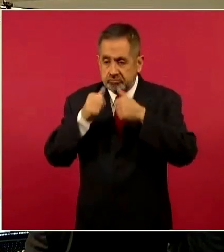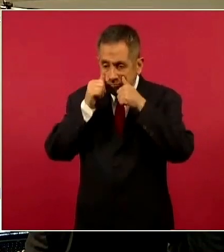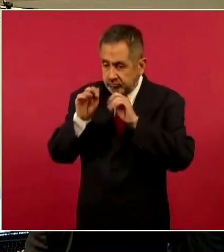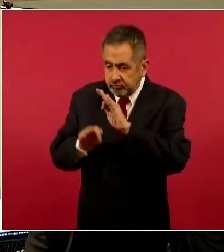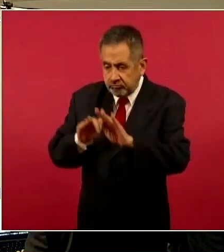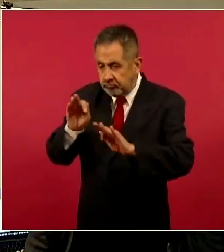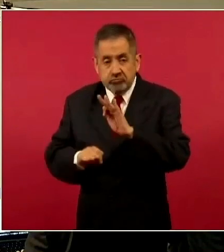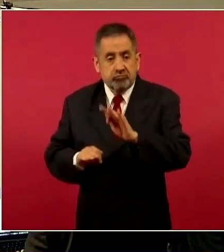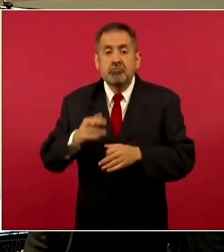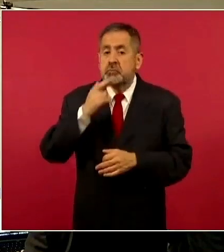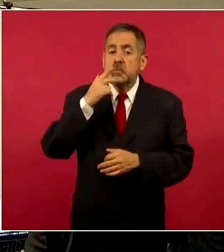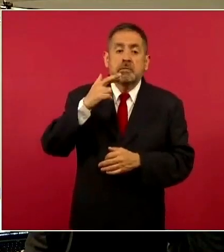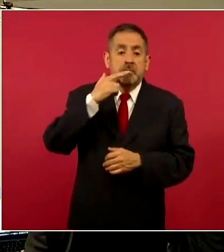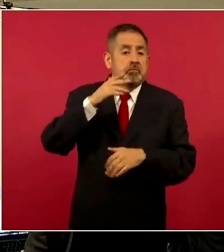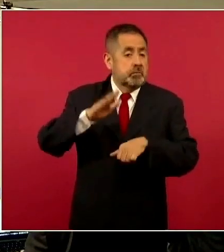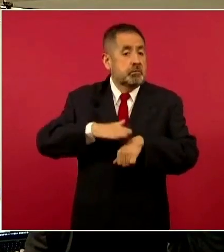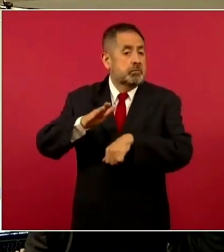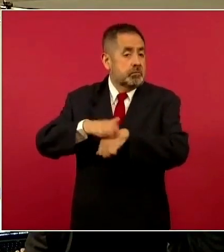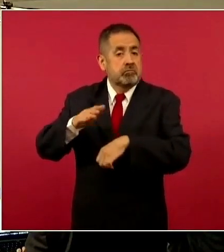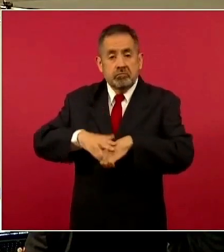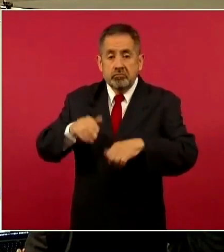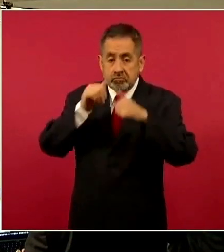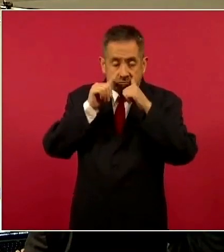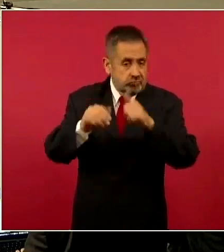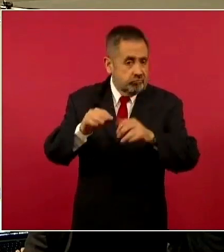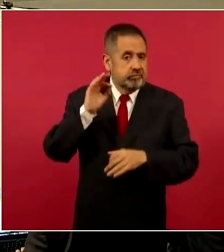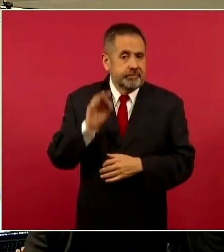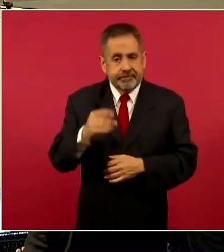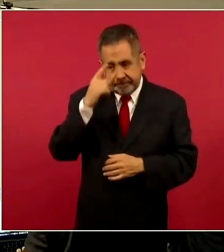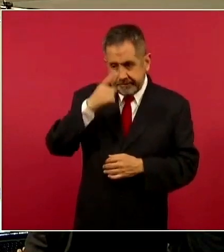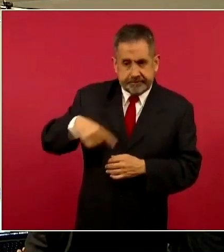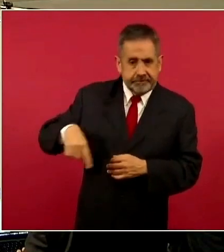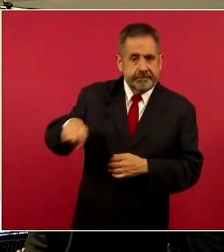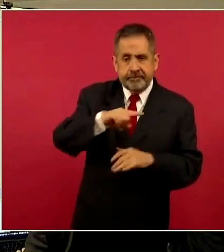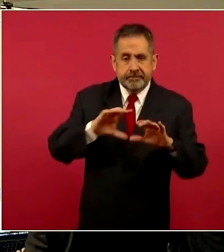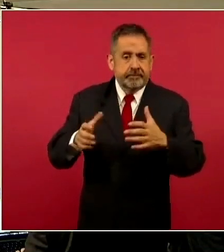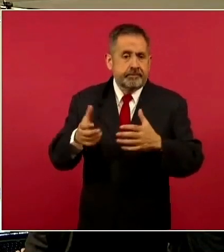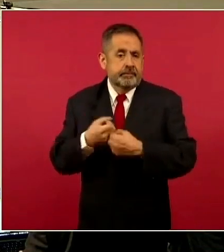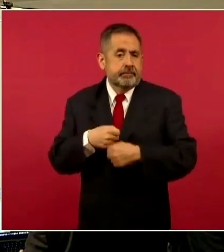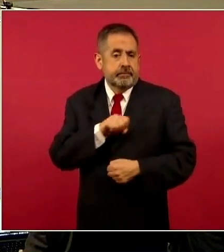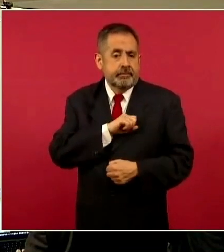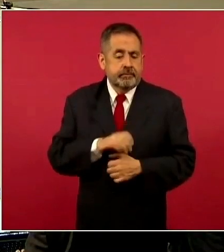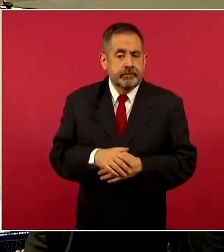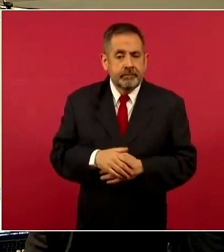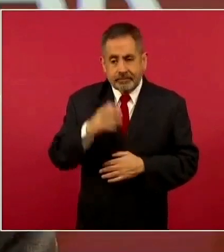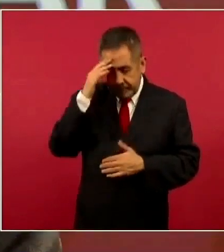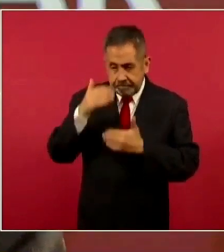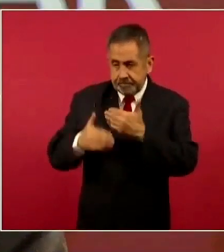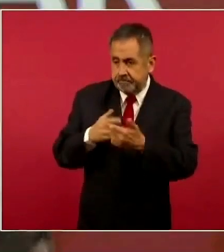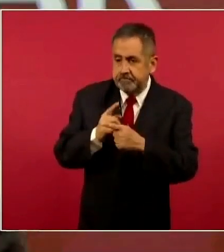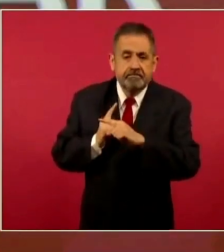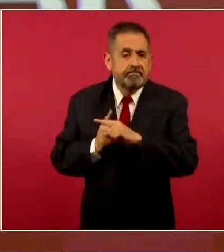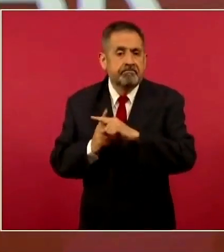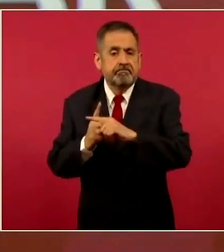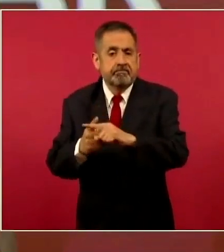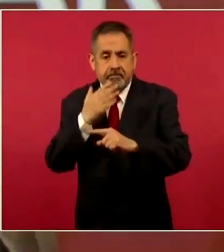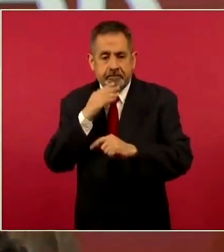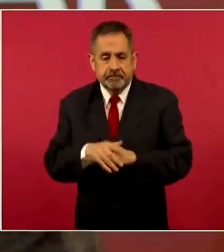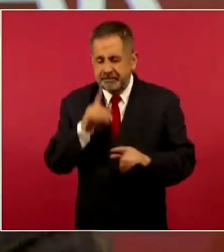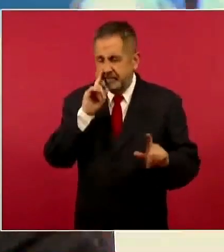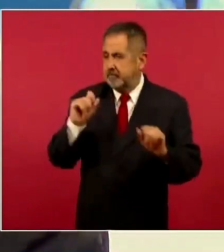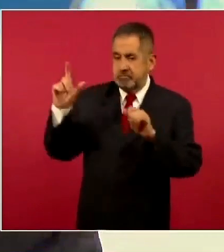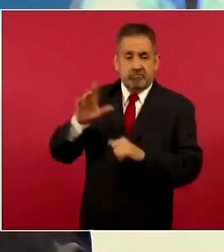tanto los hospitales como las unidades y centros de salud, lo que se conoce como productividad. Si nos pueden